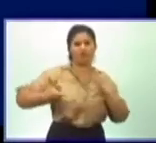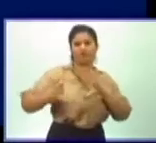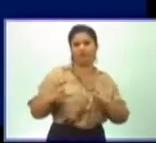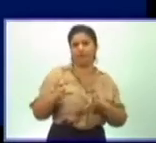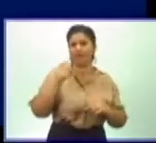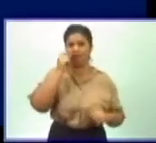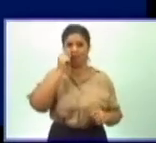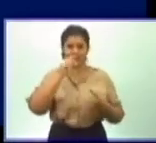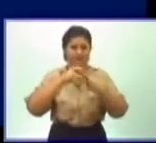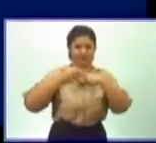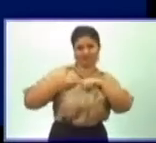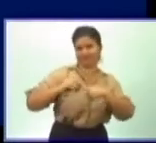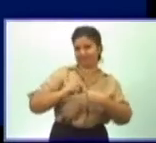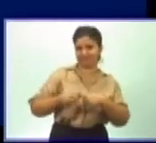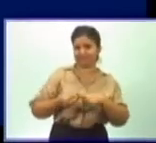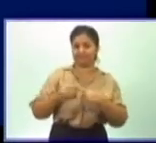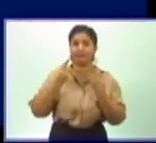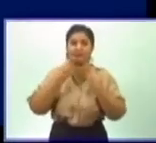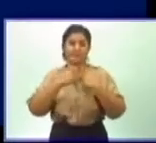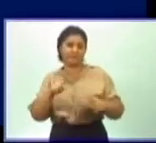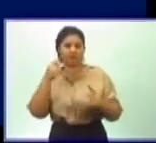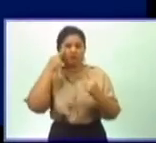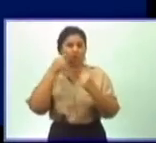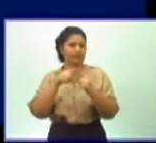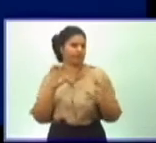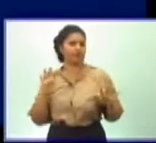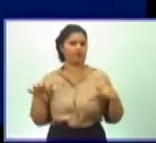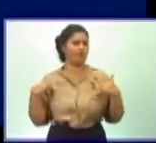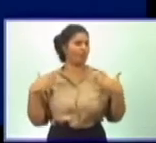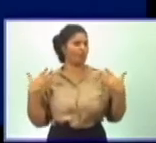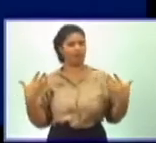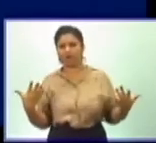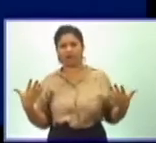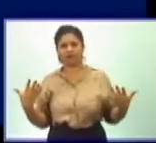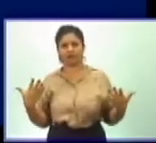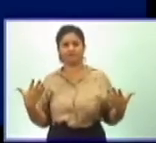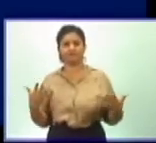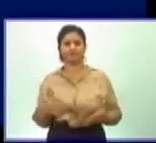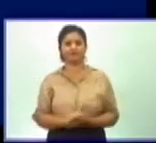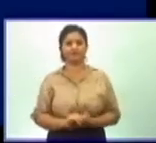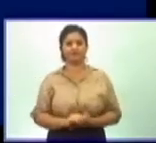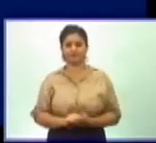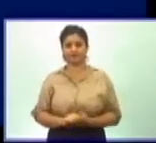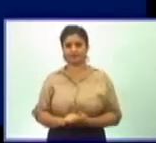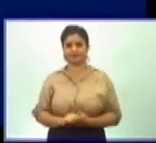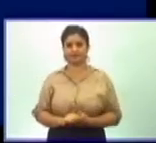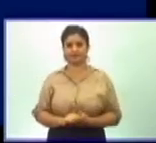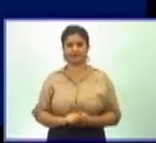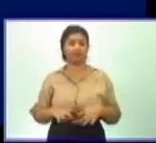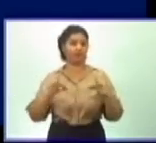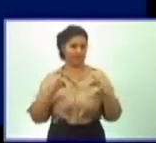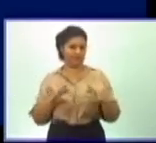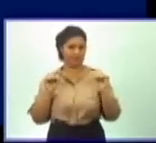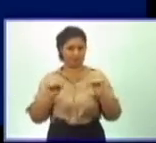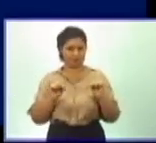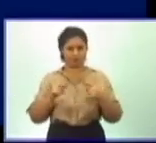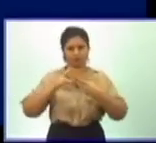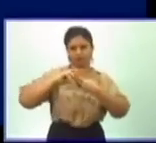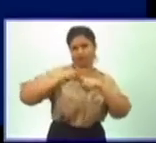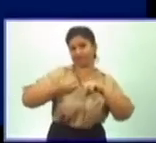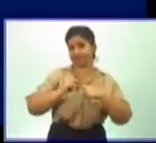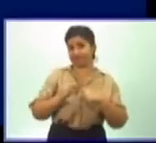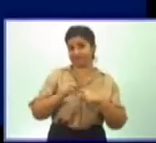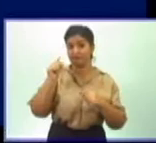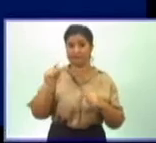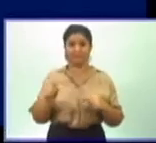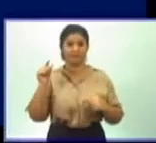caricaturizado. ¿Y cuál era la intención de Molière entonces con exagerar y caricaturizar sus personajes,